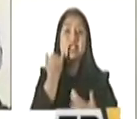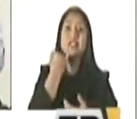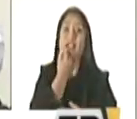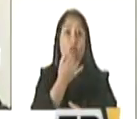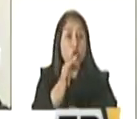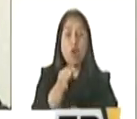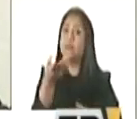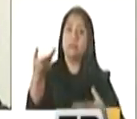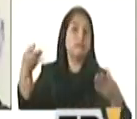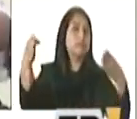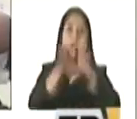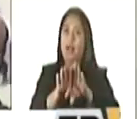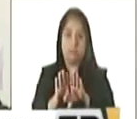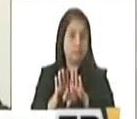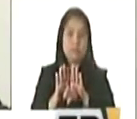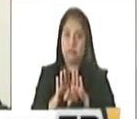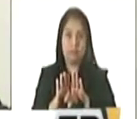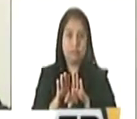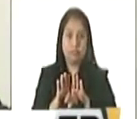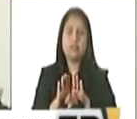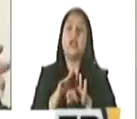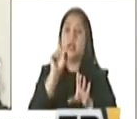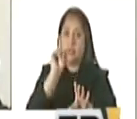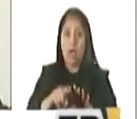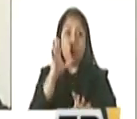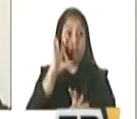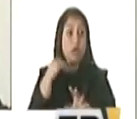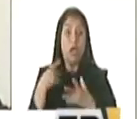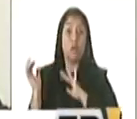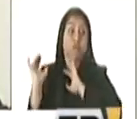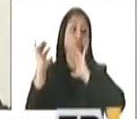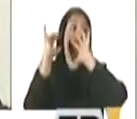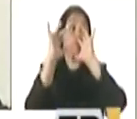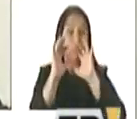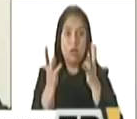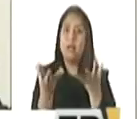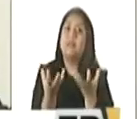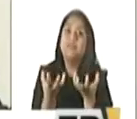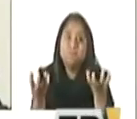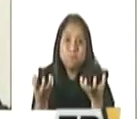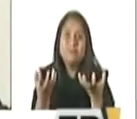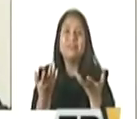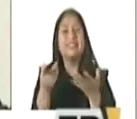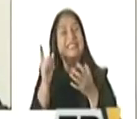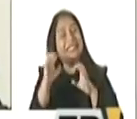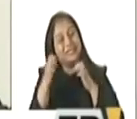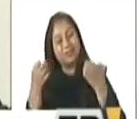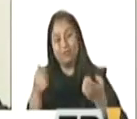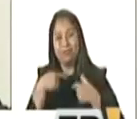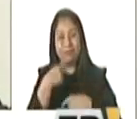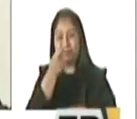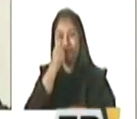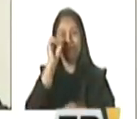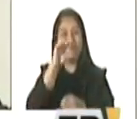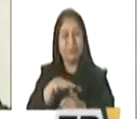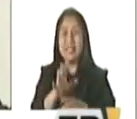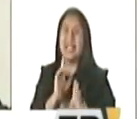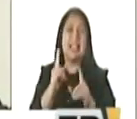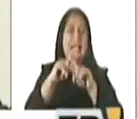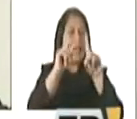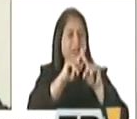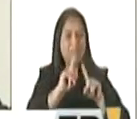contagio al haber muchísima gente aglomerada, especialmente en los lugares en donde hay